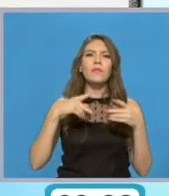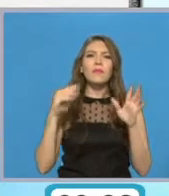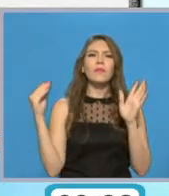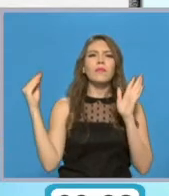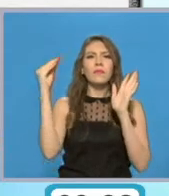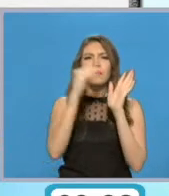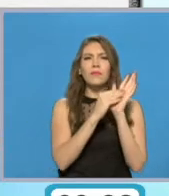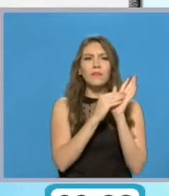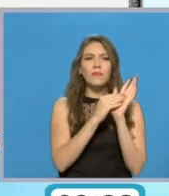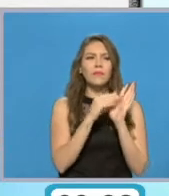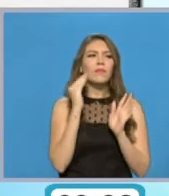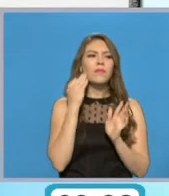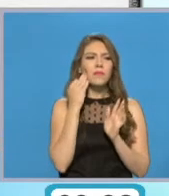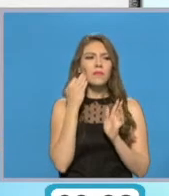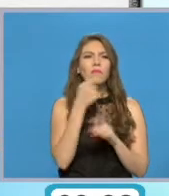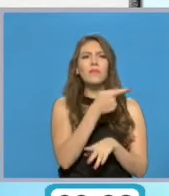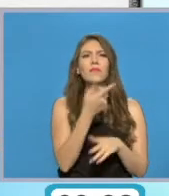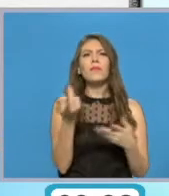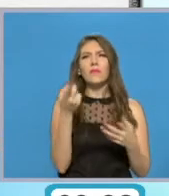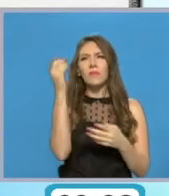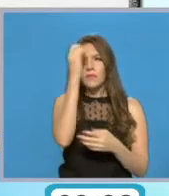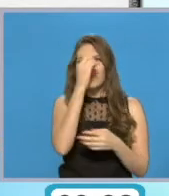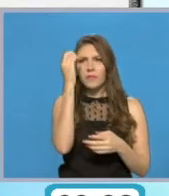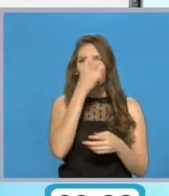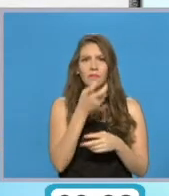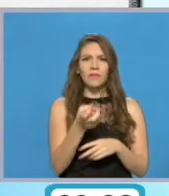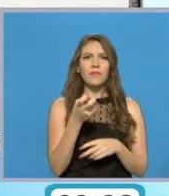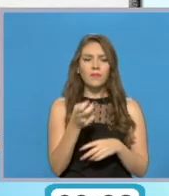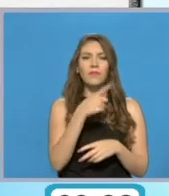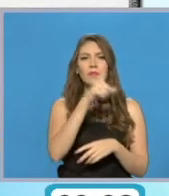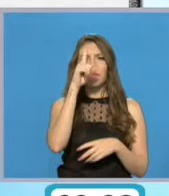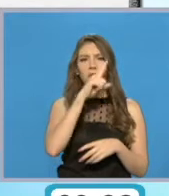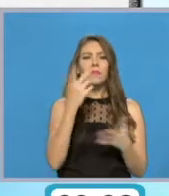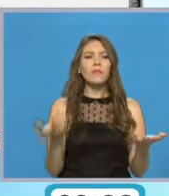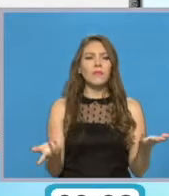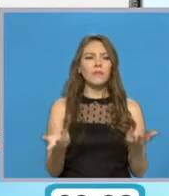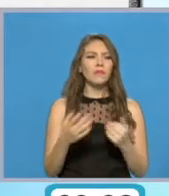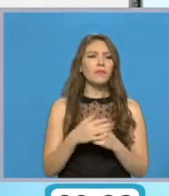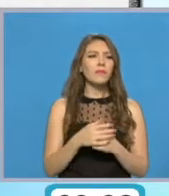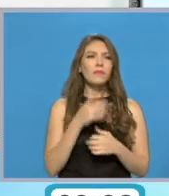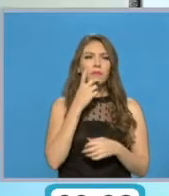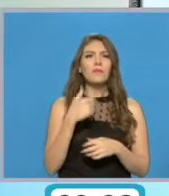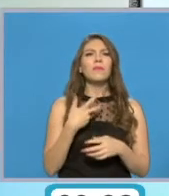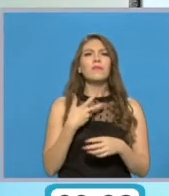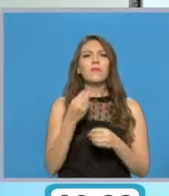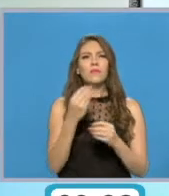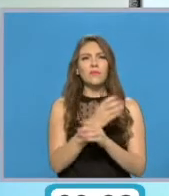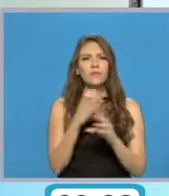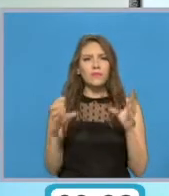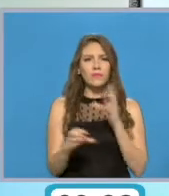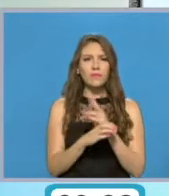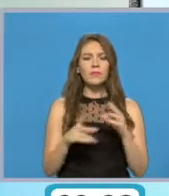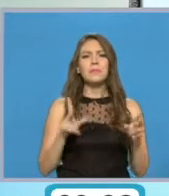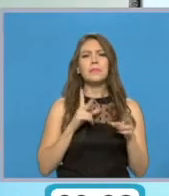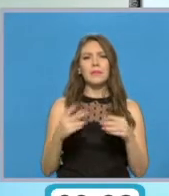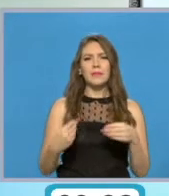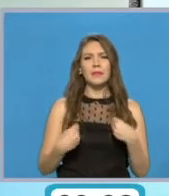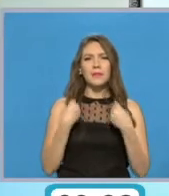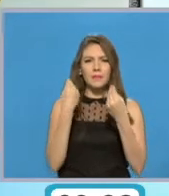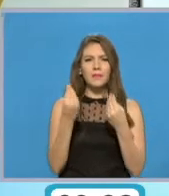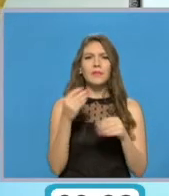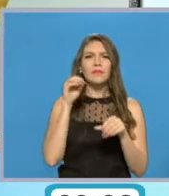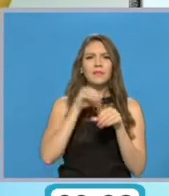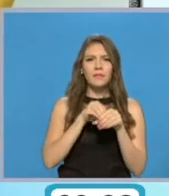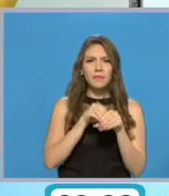creo que, bueno... ¿Cuál es la opinión con respecto a esto? Mira, La en todo lo que tenemos... Yo recomendación. te voy a decir una cosa. Yo tengo muchas reservas con mi vida privada y las redes